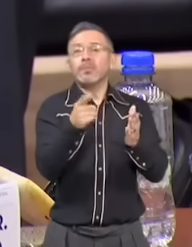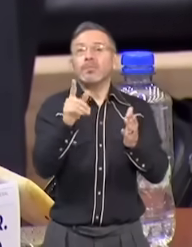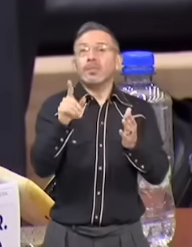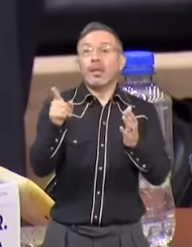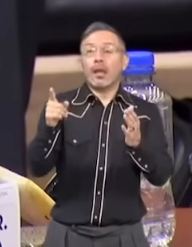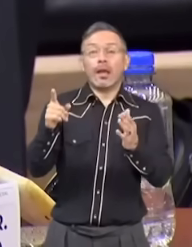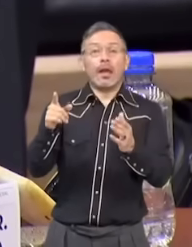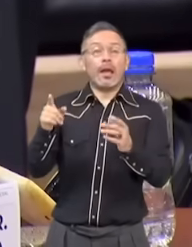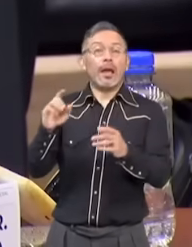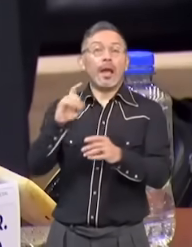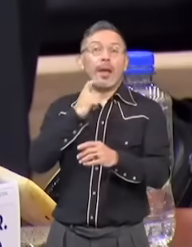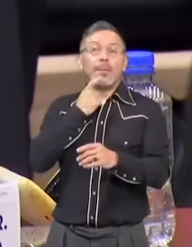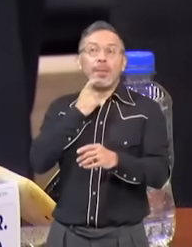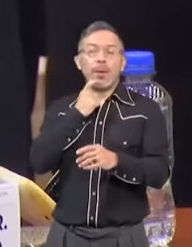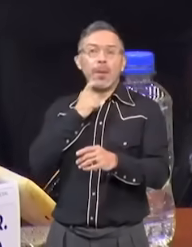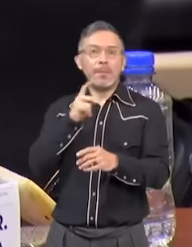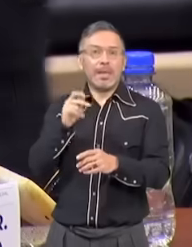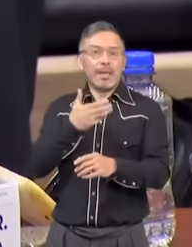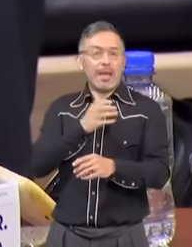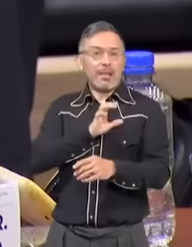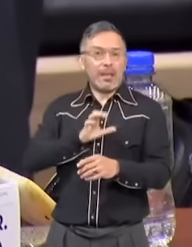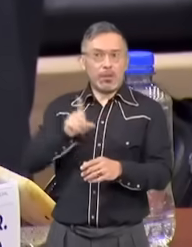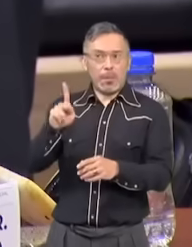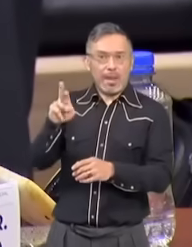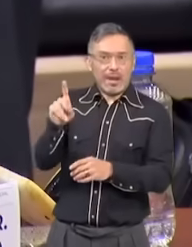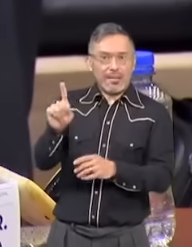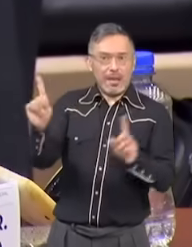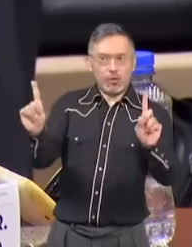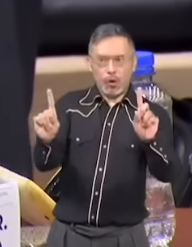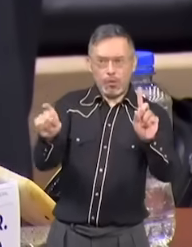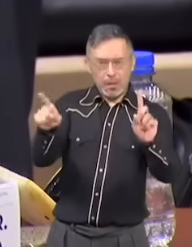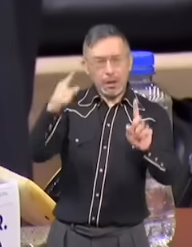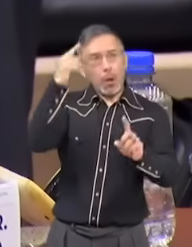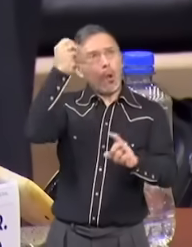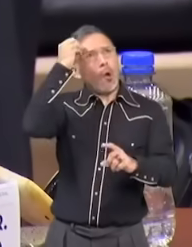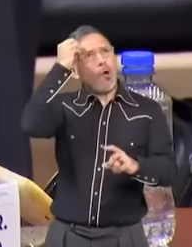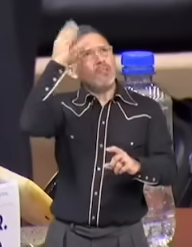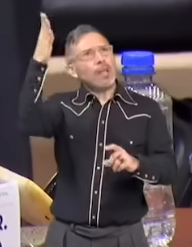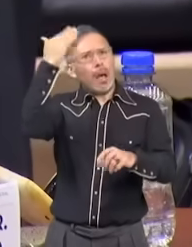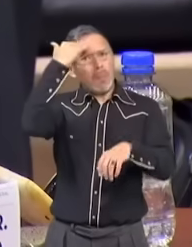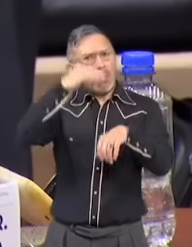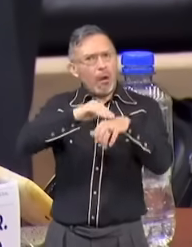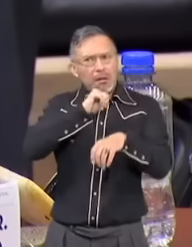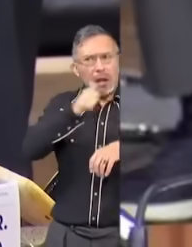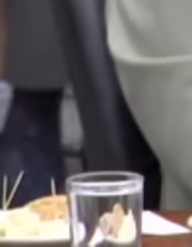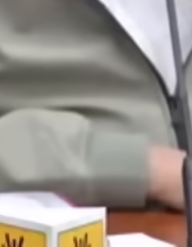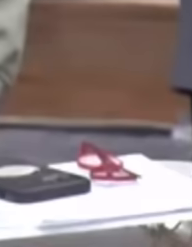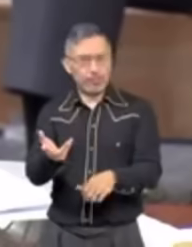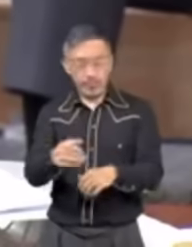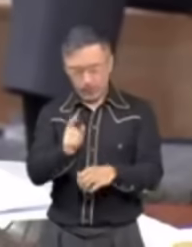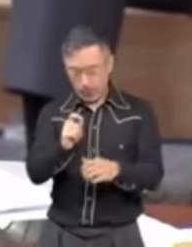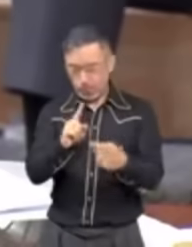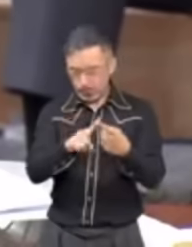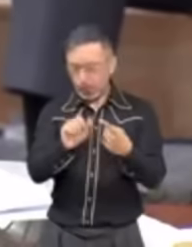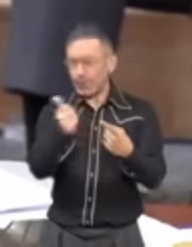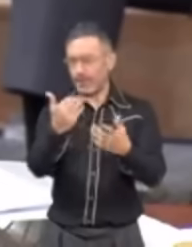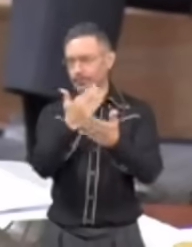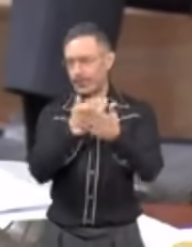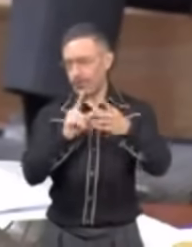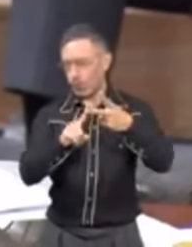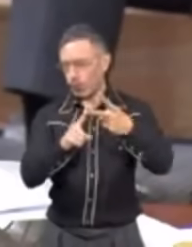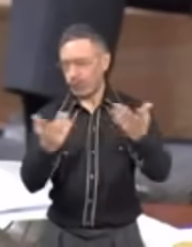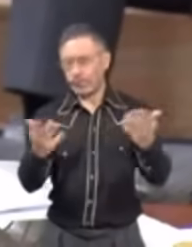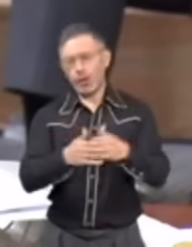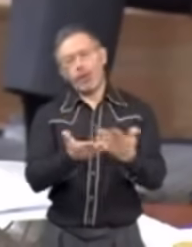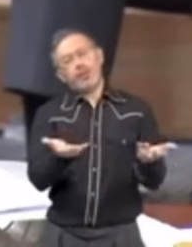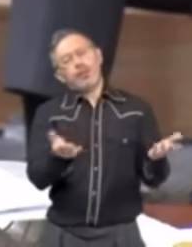López Obrador, y que sean tan desmemoriados y vengan a decir aquí que son de verdad izquierda, es de una desvergüenza inaudita. Oigan, venir a hablar aquí